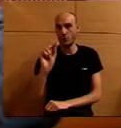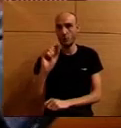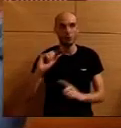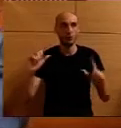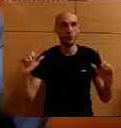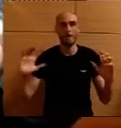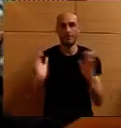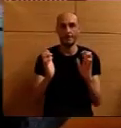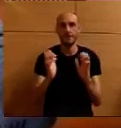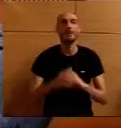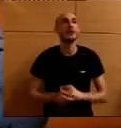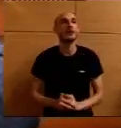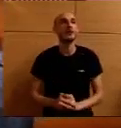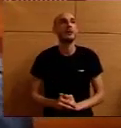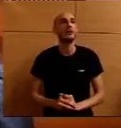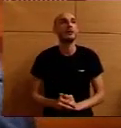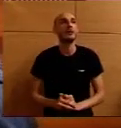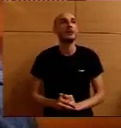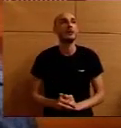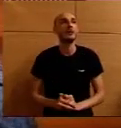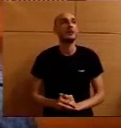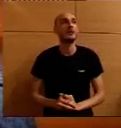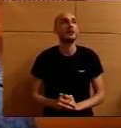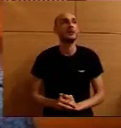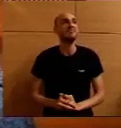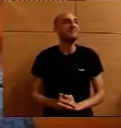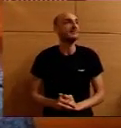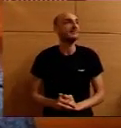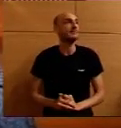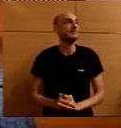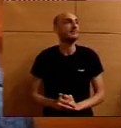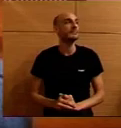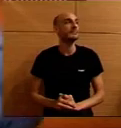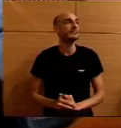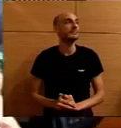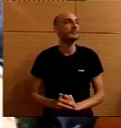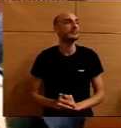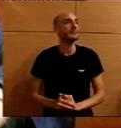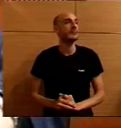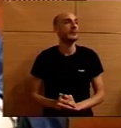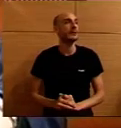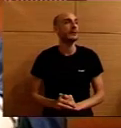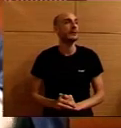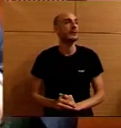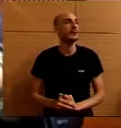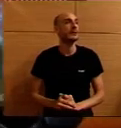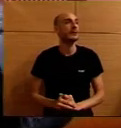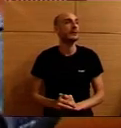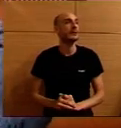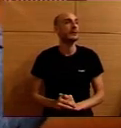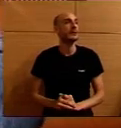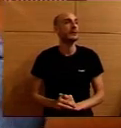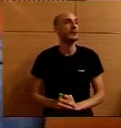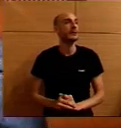tenemos? Sí, no estaba. Tendremos que abreviar. El señor Segarra se ha pasado,